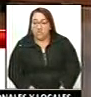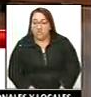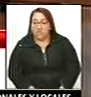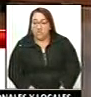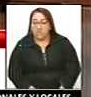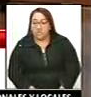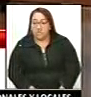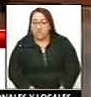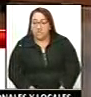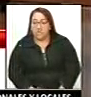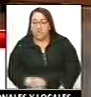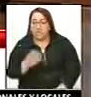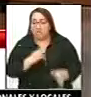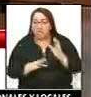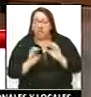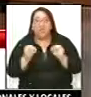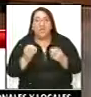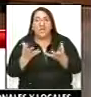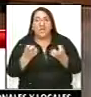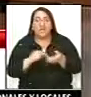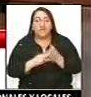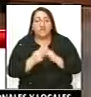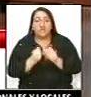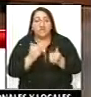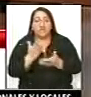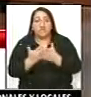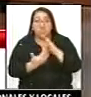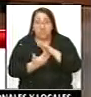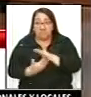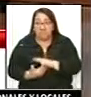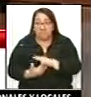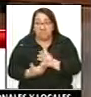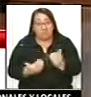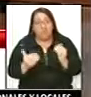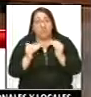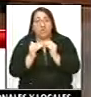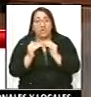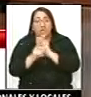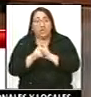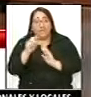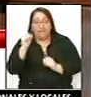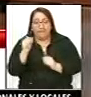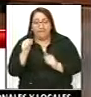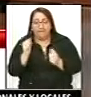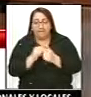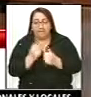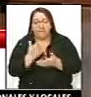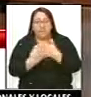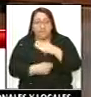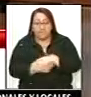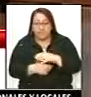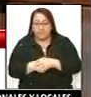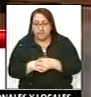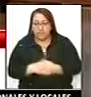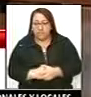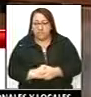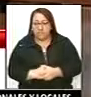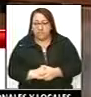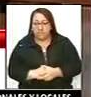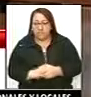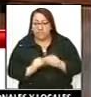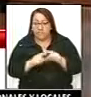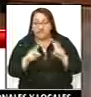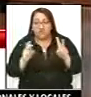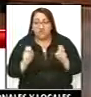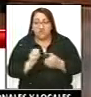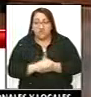les interesa a los jóvenes? Les interesa temas como la discriminación, la igualdad de derechos, la corrupción. Esos temas